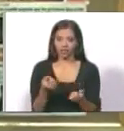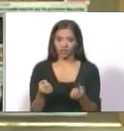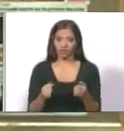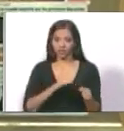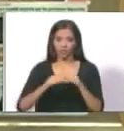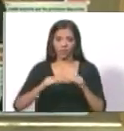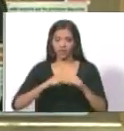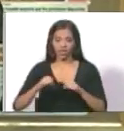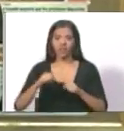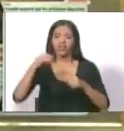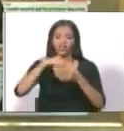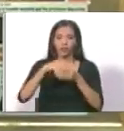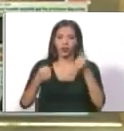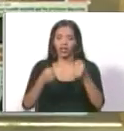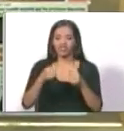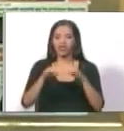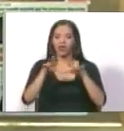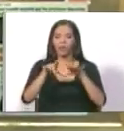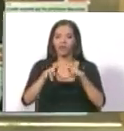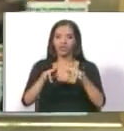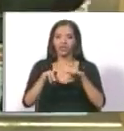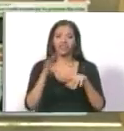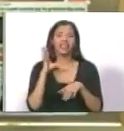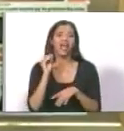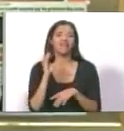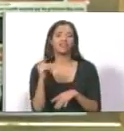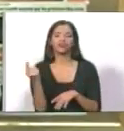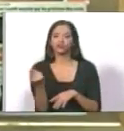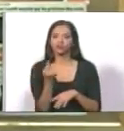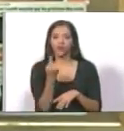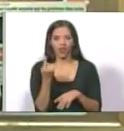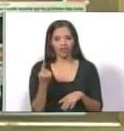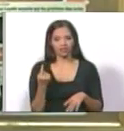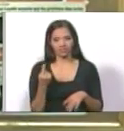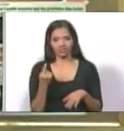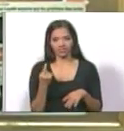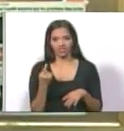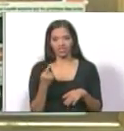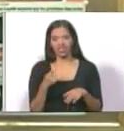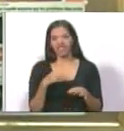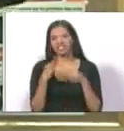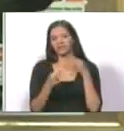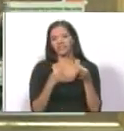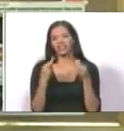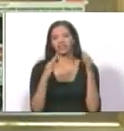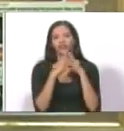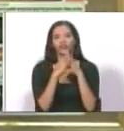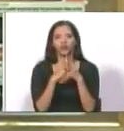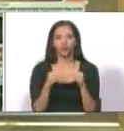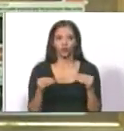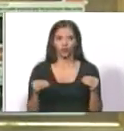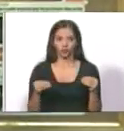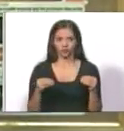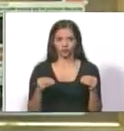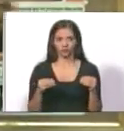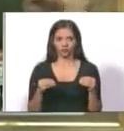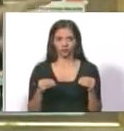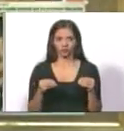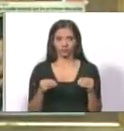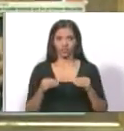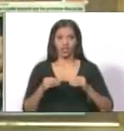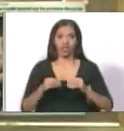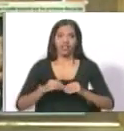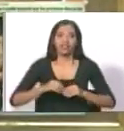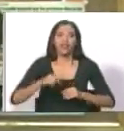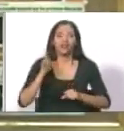y dentro de los carros están sus computadoras que hablan solitas, echando el cuento de todo, de los que no